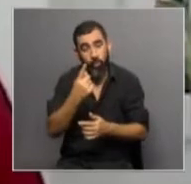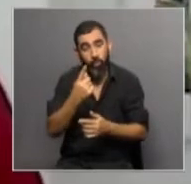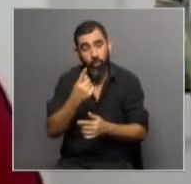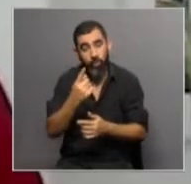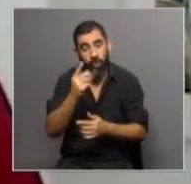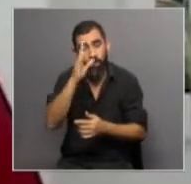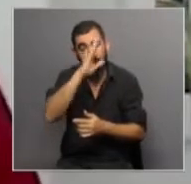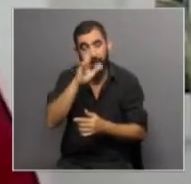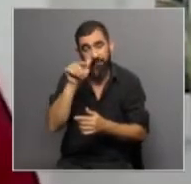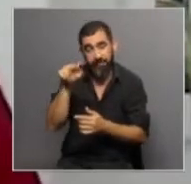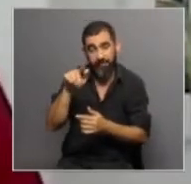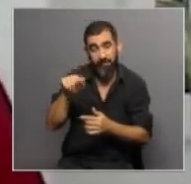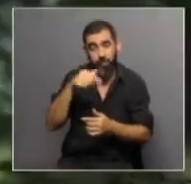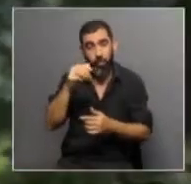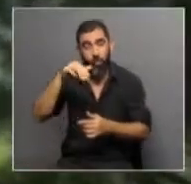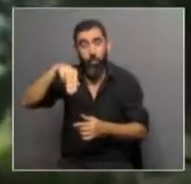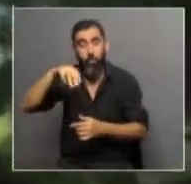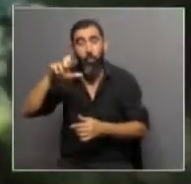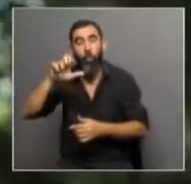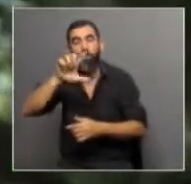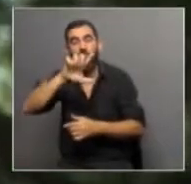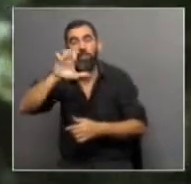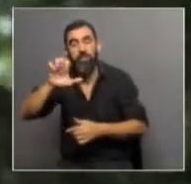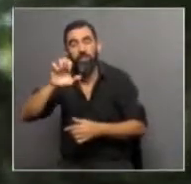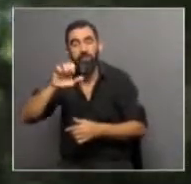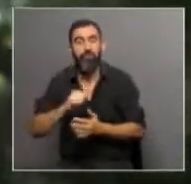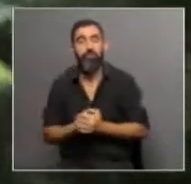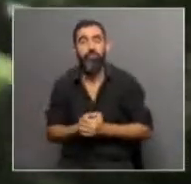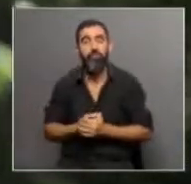Littraea brasiliensis y Littraea molleoides.